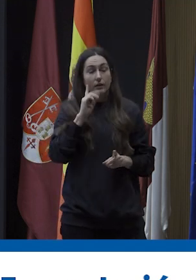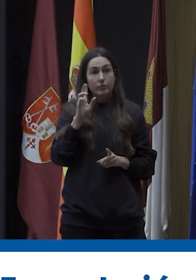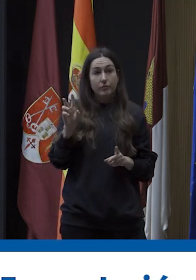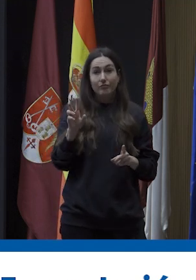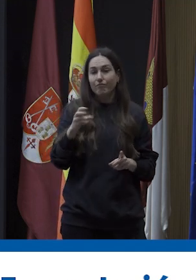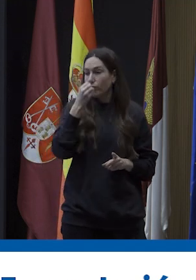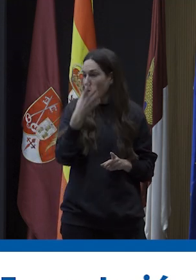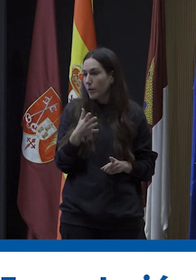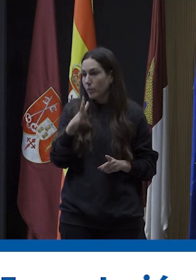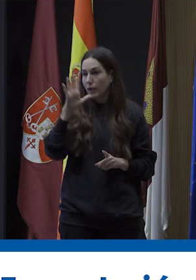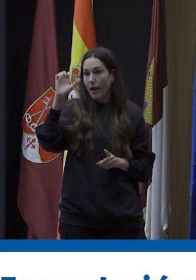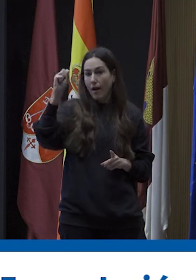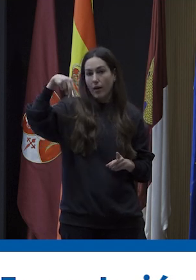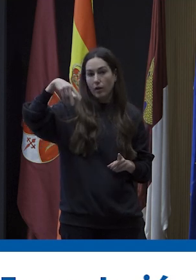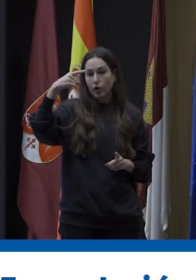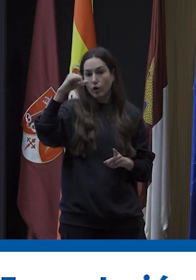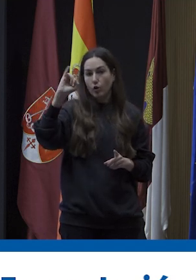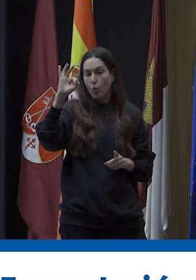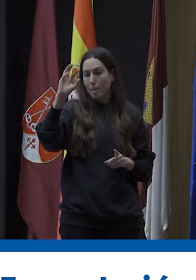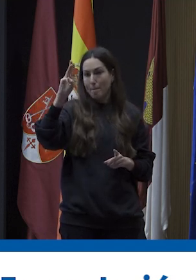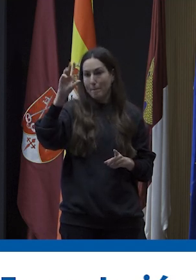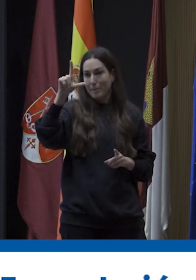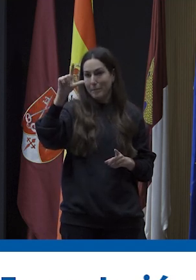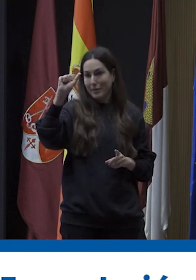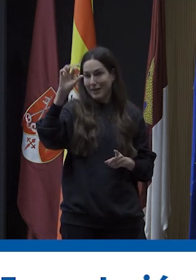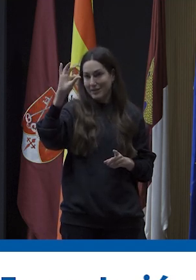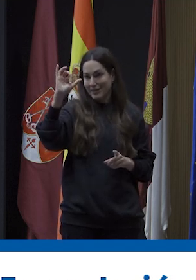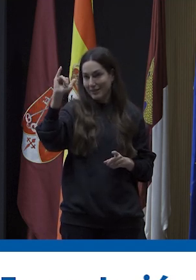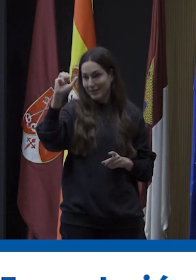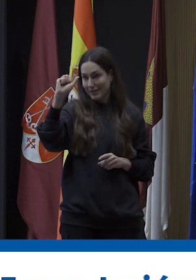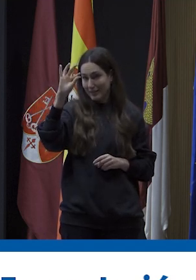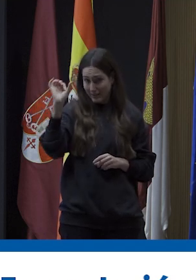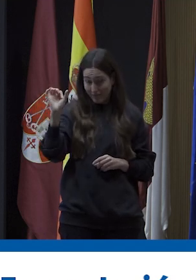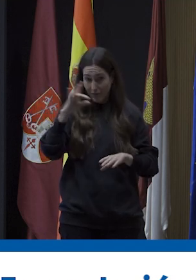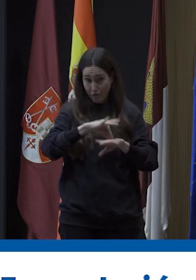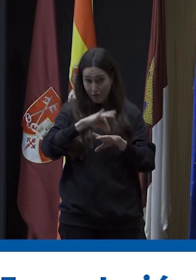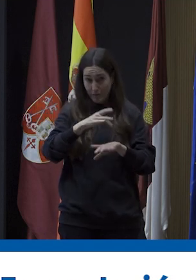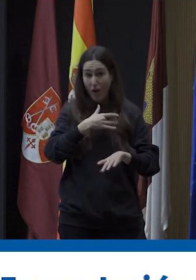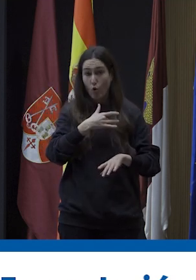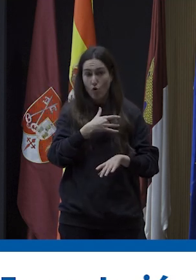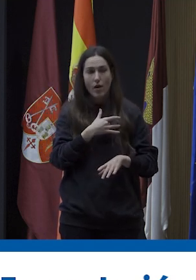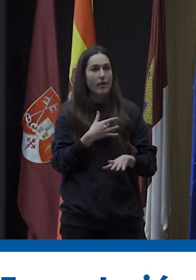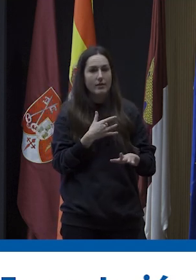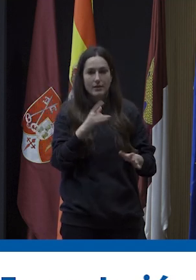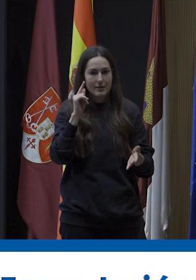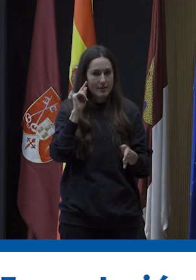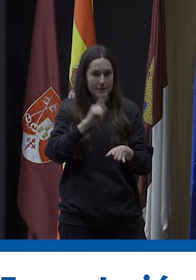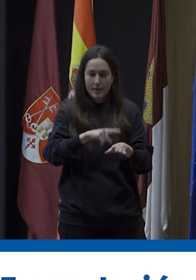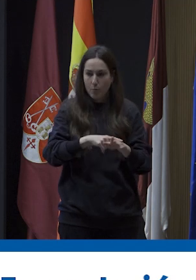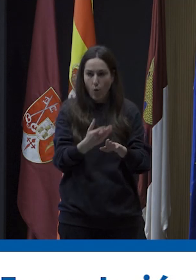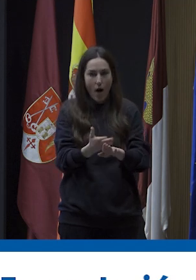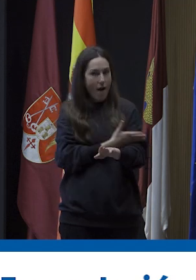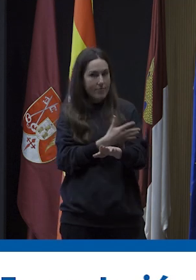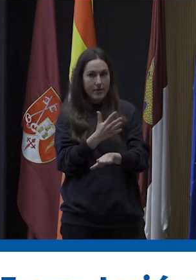porque con las angioplastias en el síndrome coronario agudo, pues pasa exactamente lo mismo. Cuanto antes se hagan, mayor es